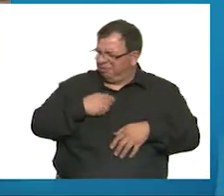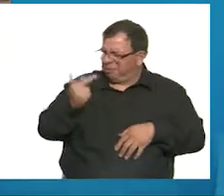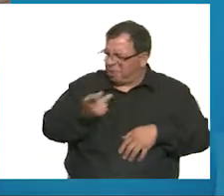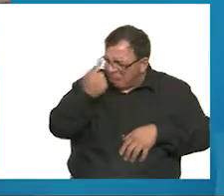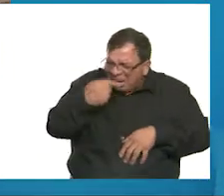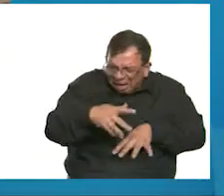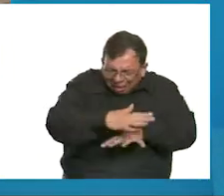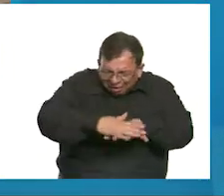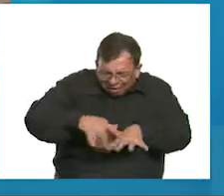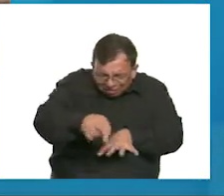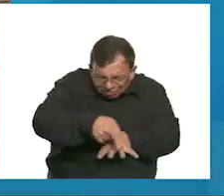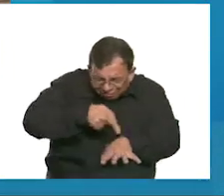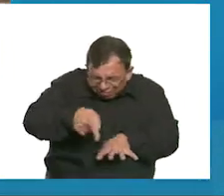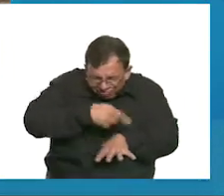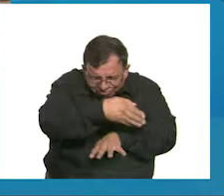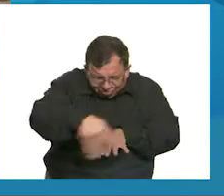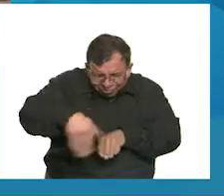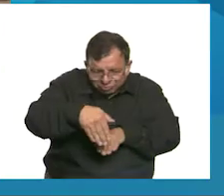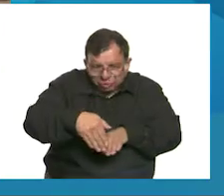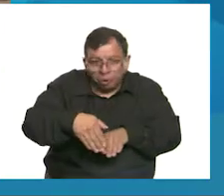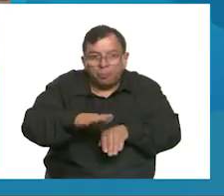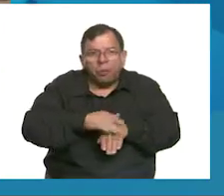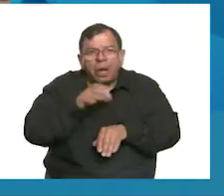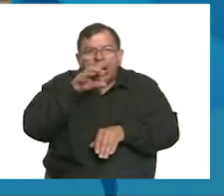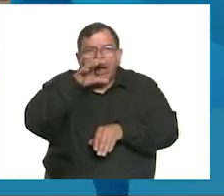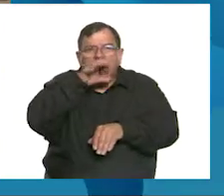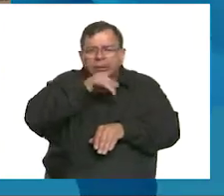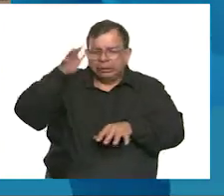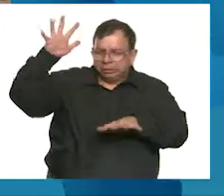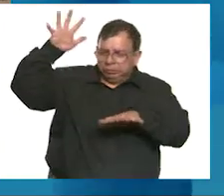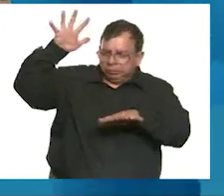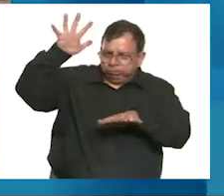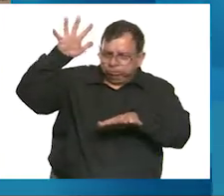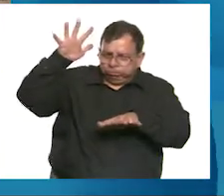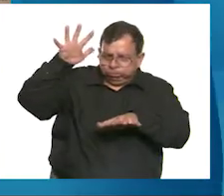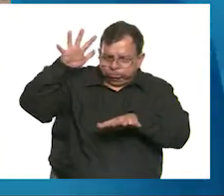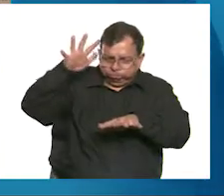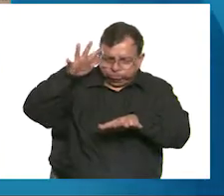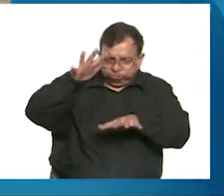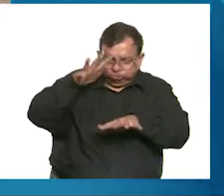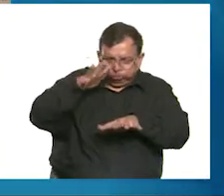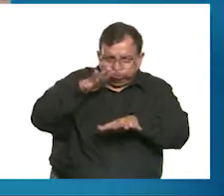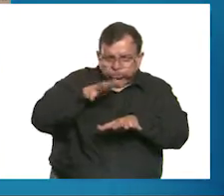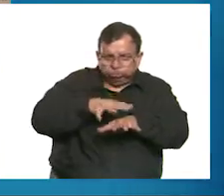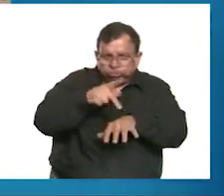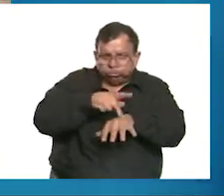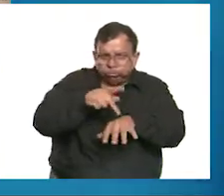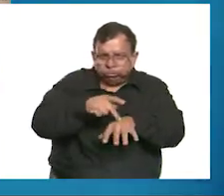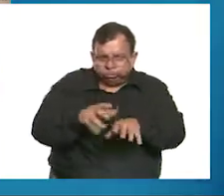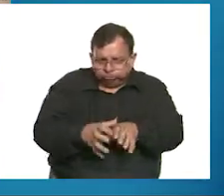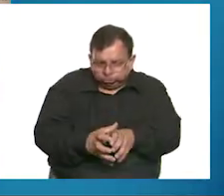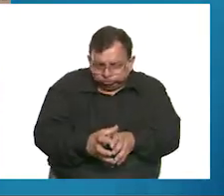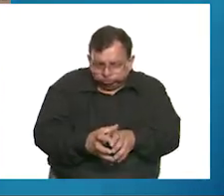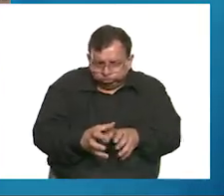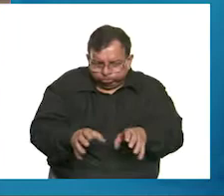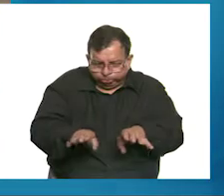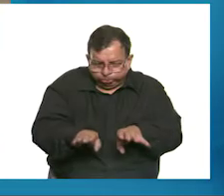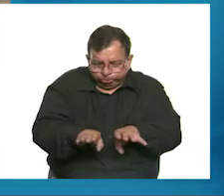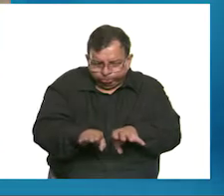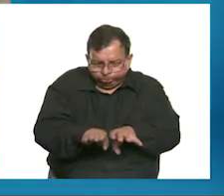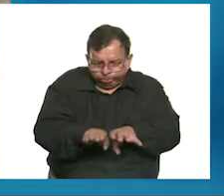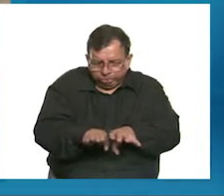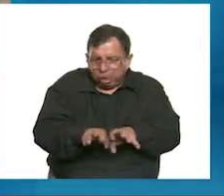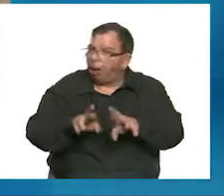se las hacían y me dijeron que con el calor, el sol, se expande el concreto y haciendo esas líneas evitan que se quiebren